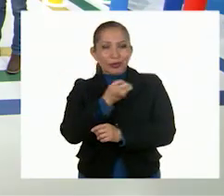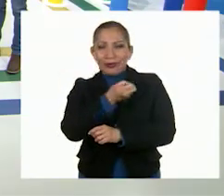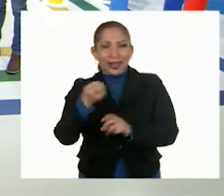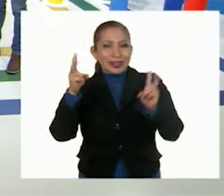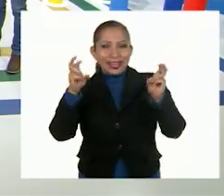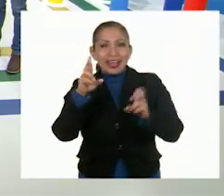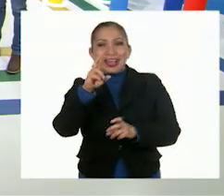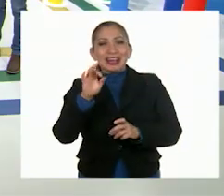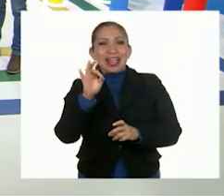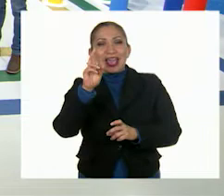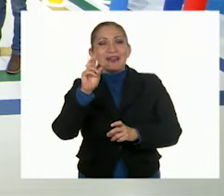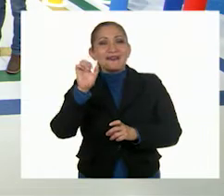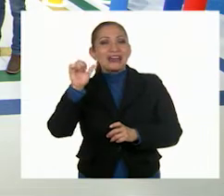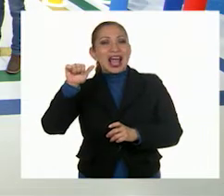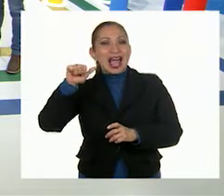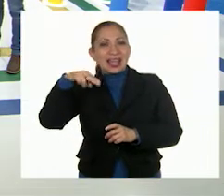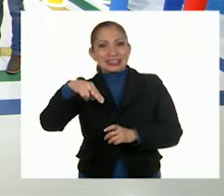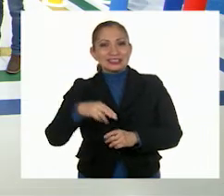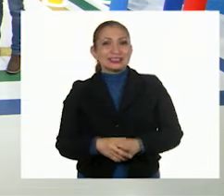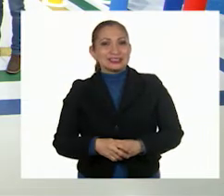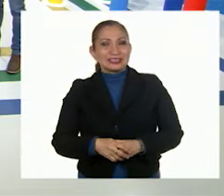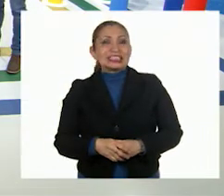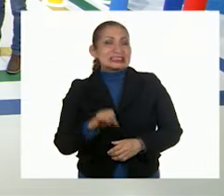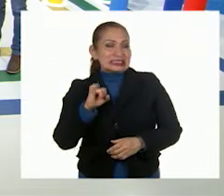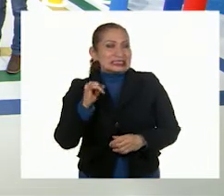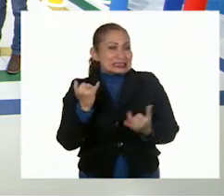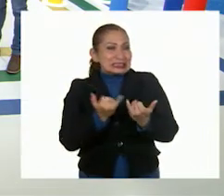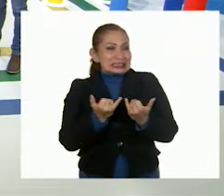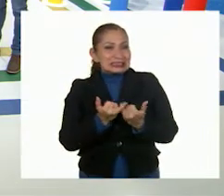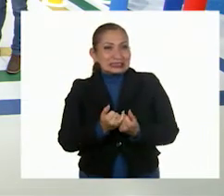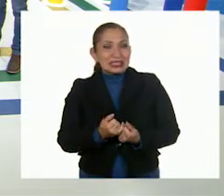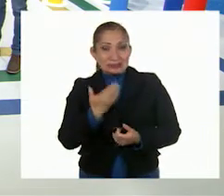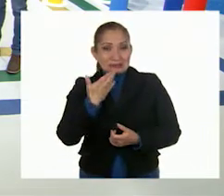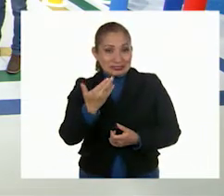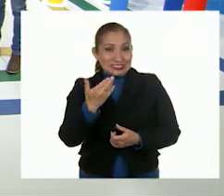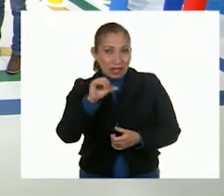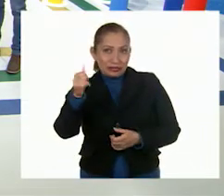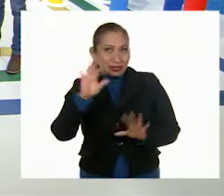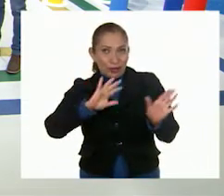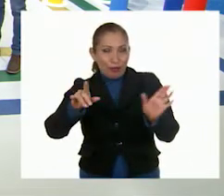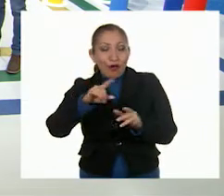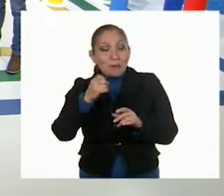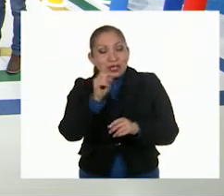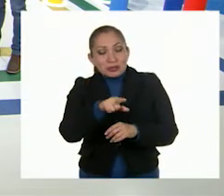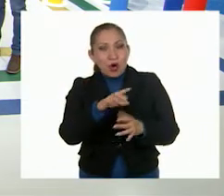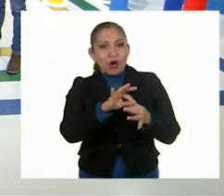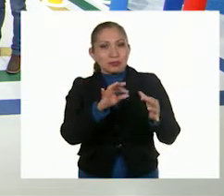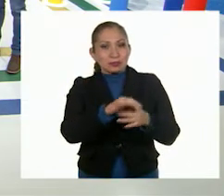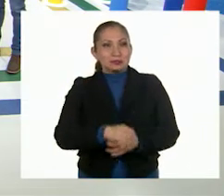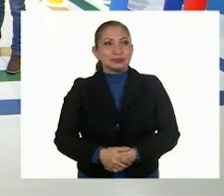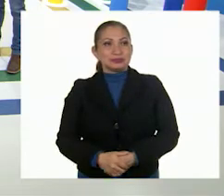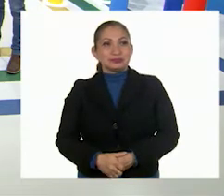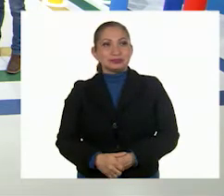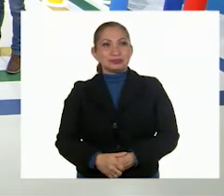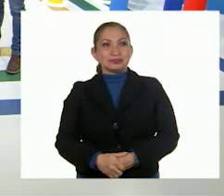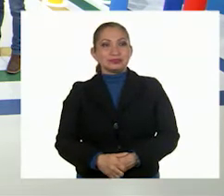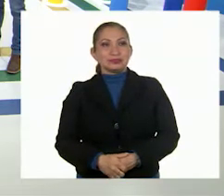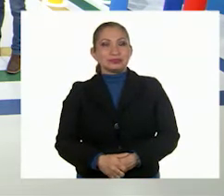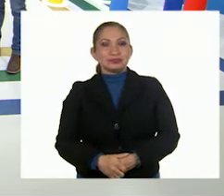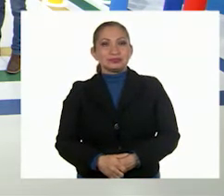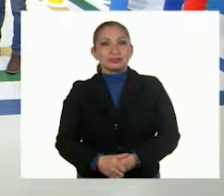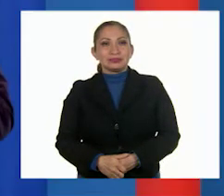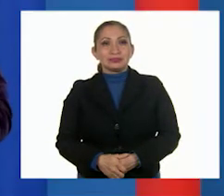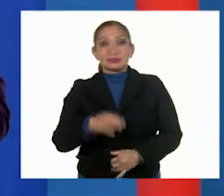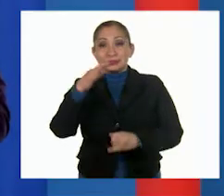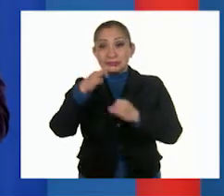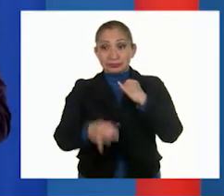refrán, ¿verdad, Raulito? Ah, bueno, también. Y ese también es muy bueno. Muy ok. Bien. Y bueno,